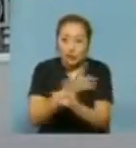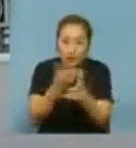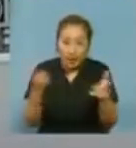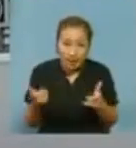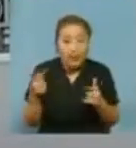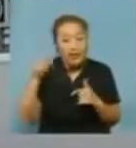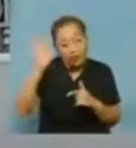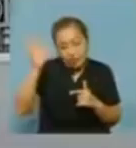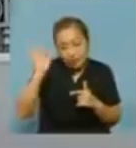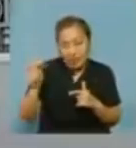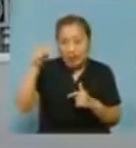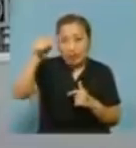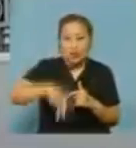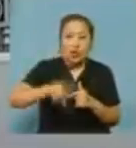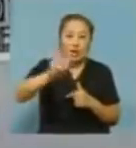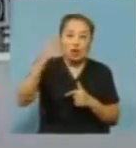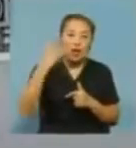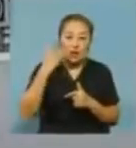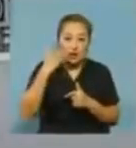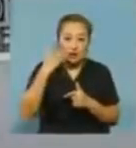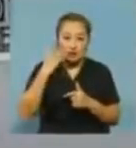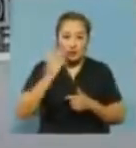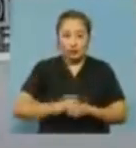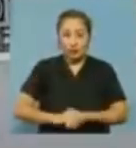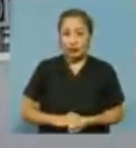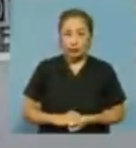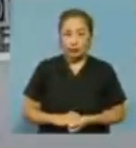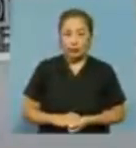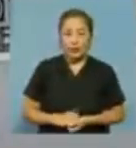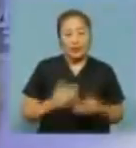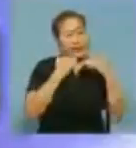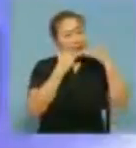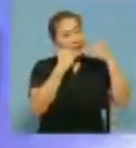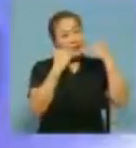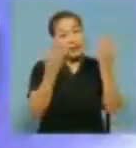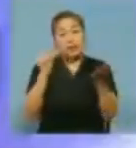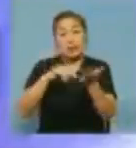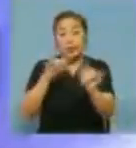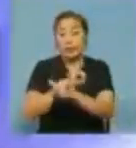también habían previsto y programado este encuentro. Gracias, Jorge, por el informe.